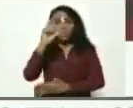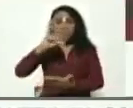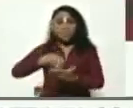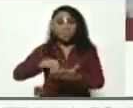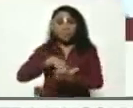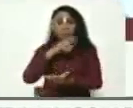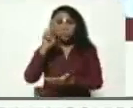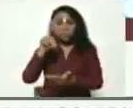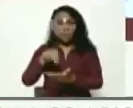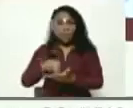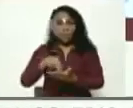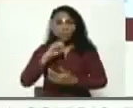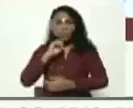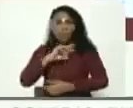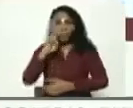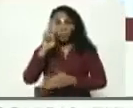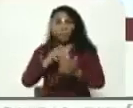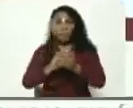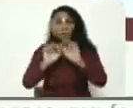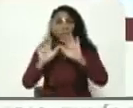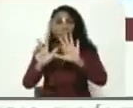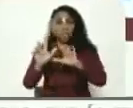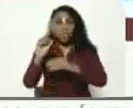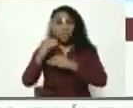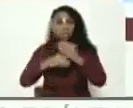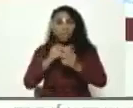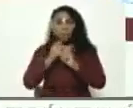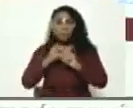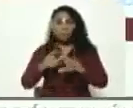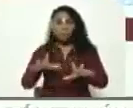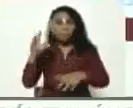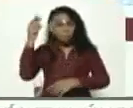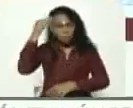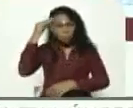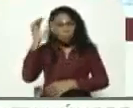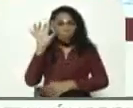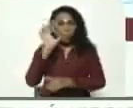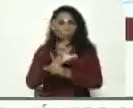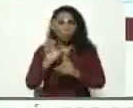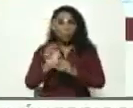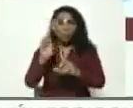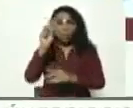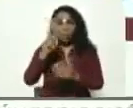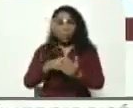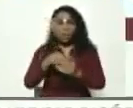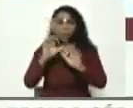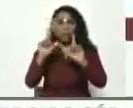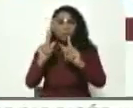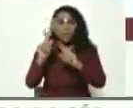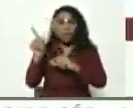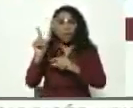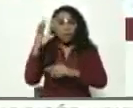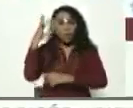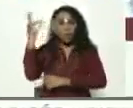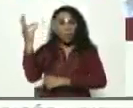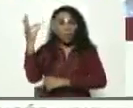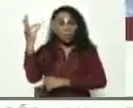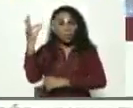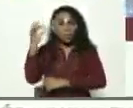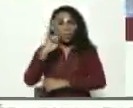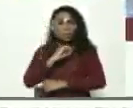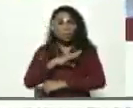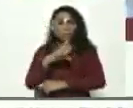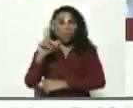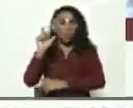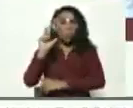en el 2008 y conformamos la Red de Historia, Memoria y Patrimonio en el 2011, en el Congreso de Historia de Guárico.